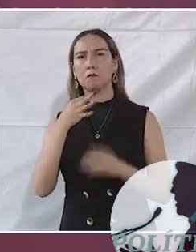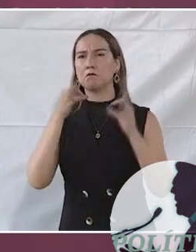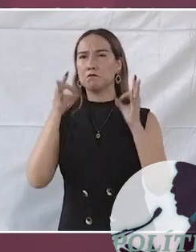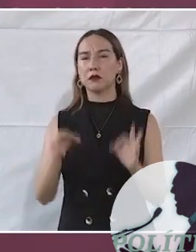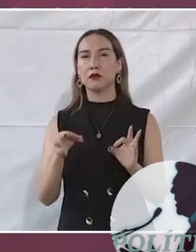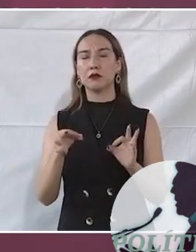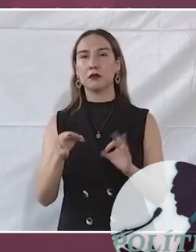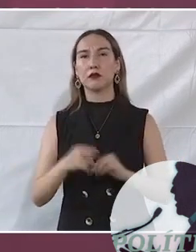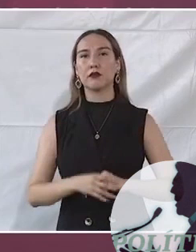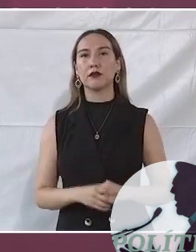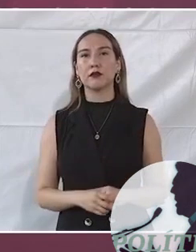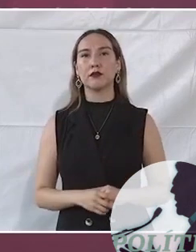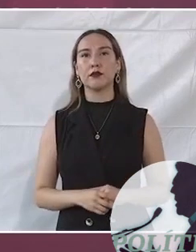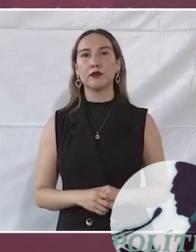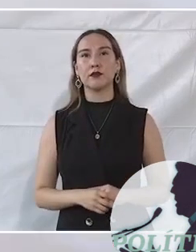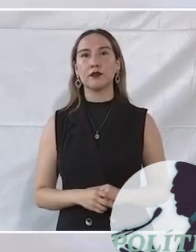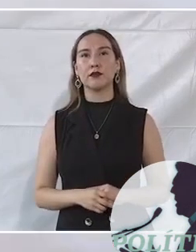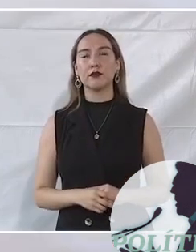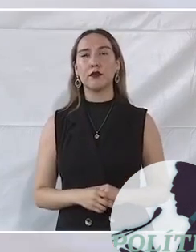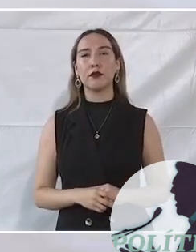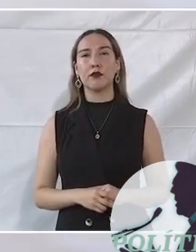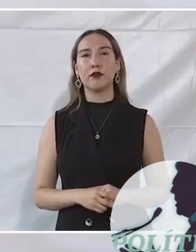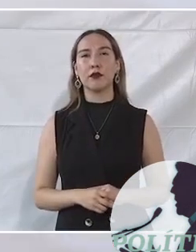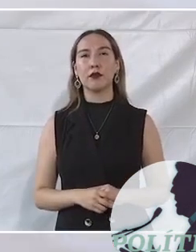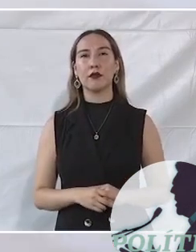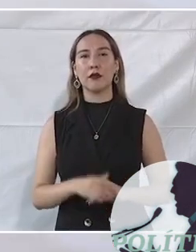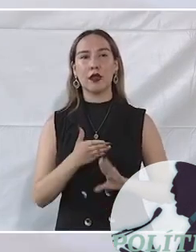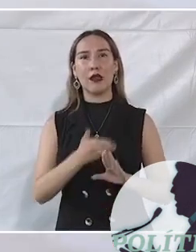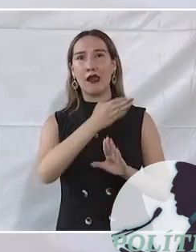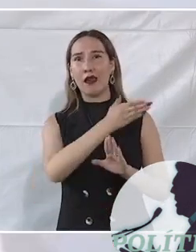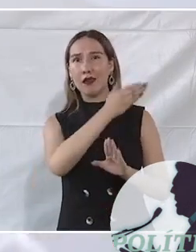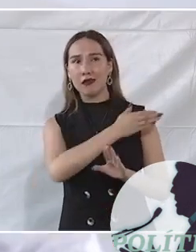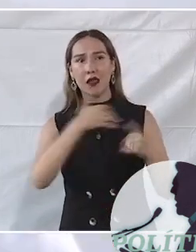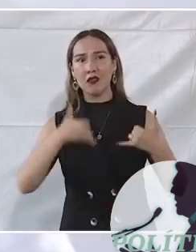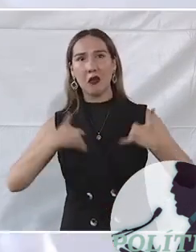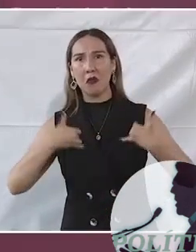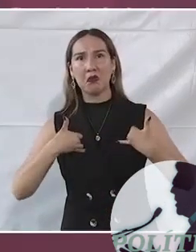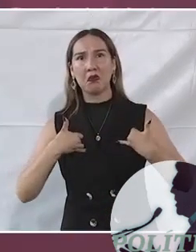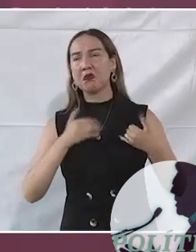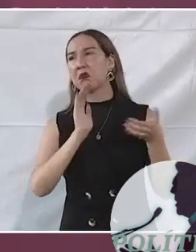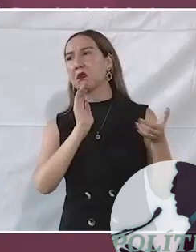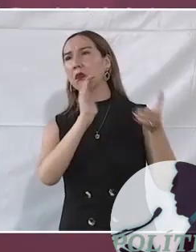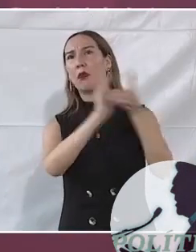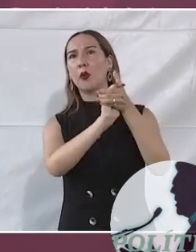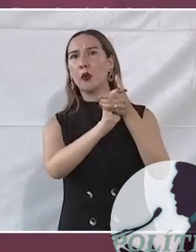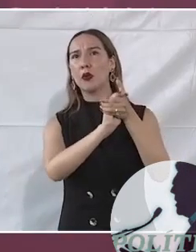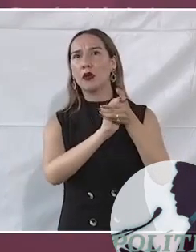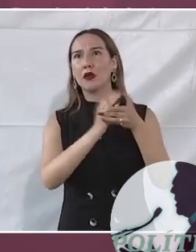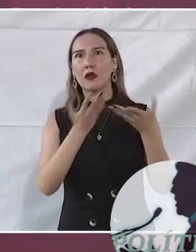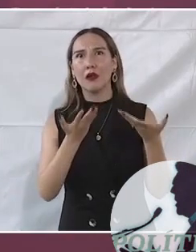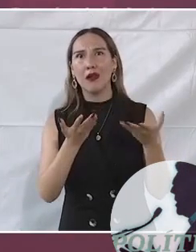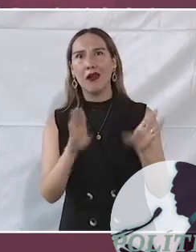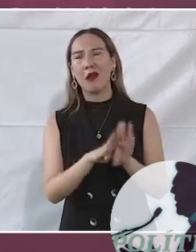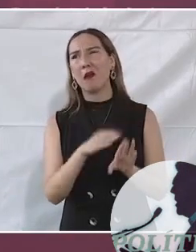porque antes no se les volteaba a ver a los jóvenes, hasta se les